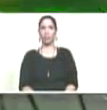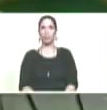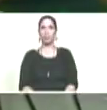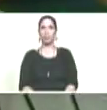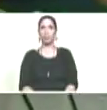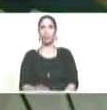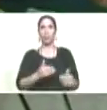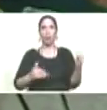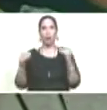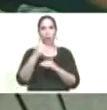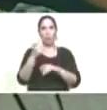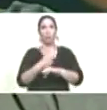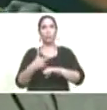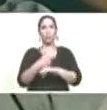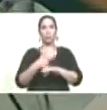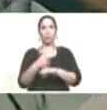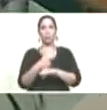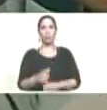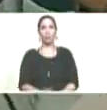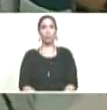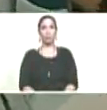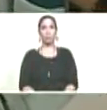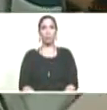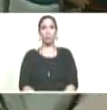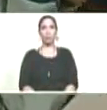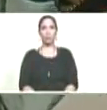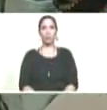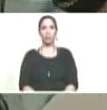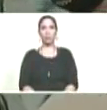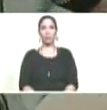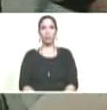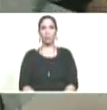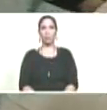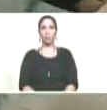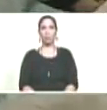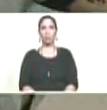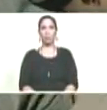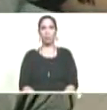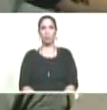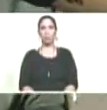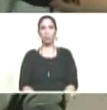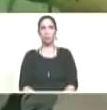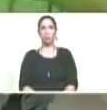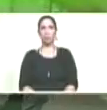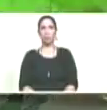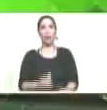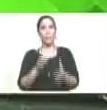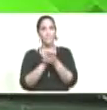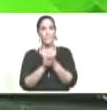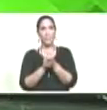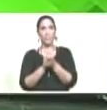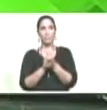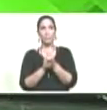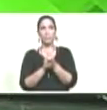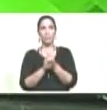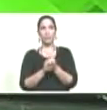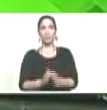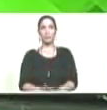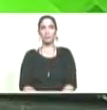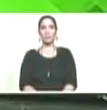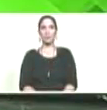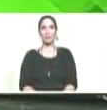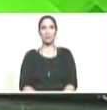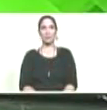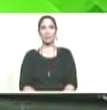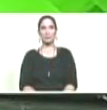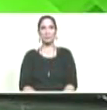alto gobierno al compañero Diosdado Cabello Rondón y a la compañera Delcy Rodríguez para